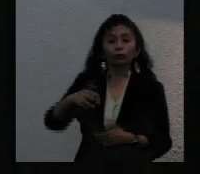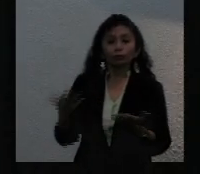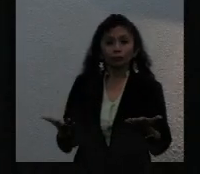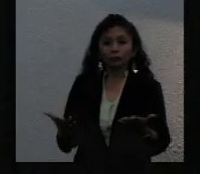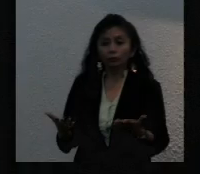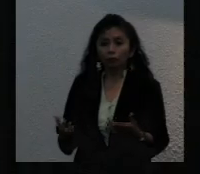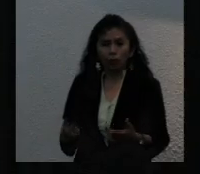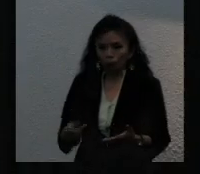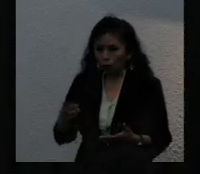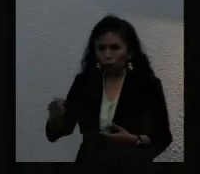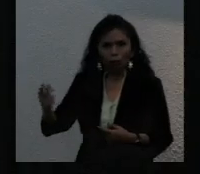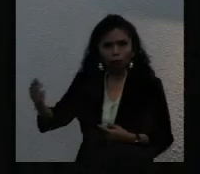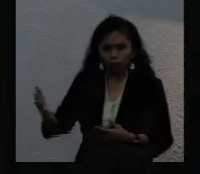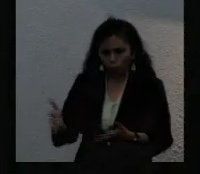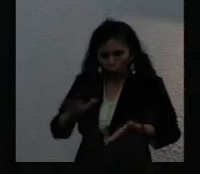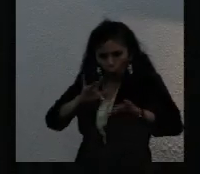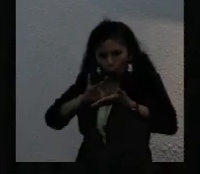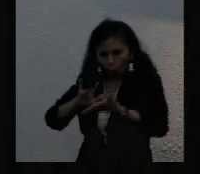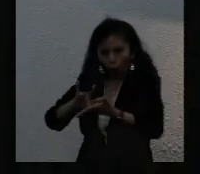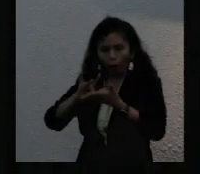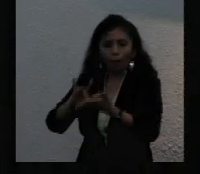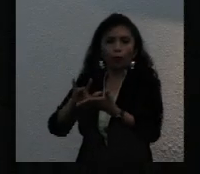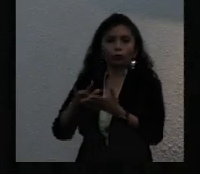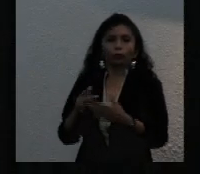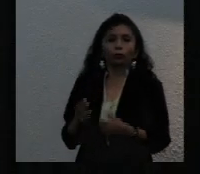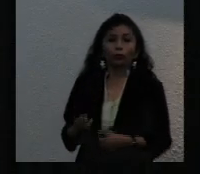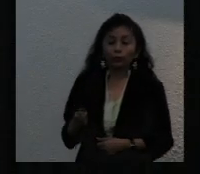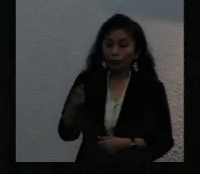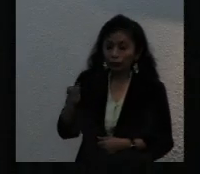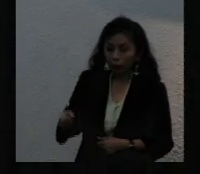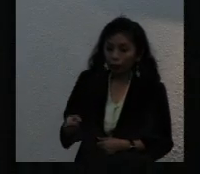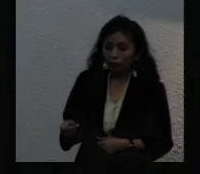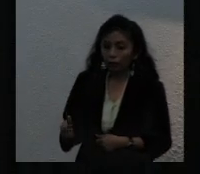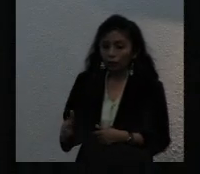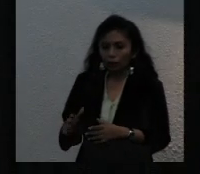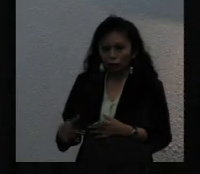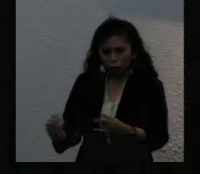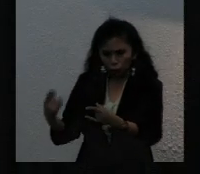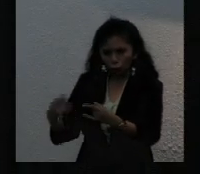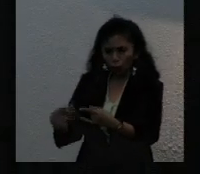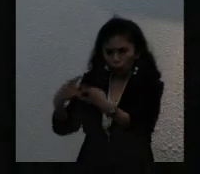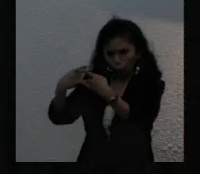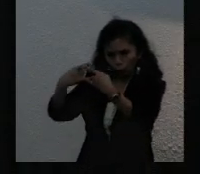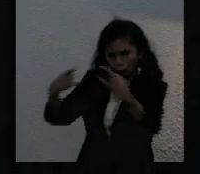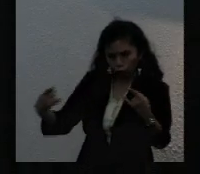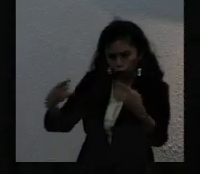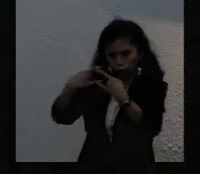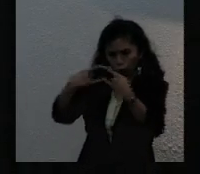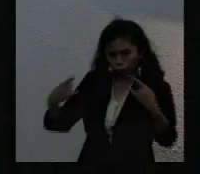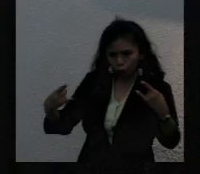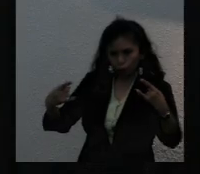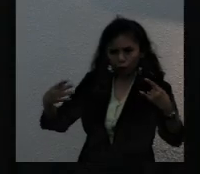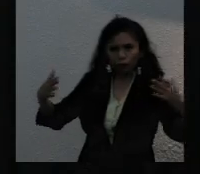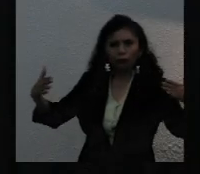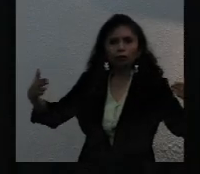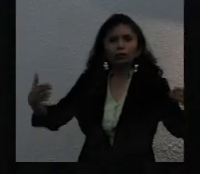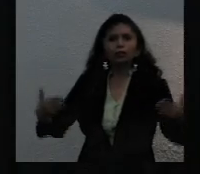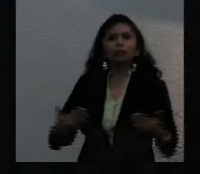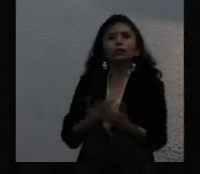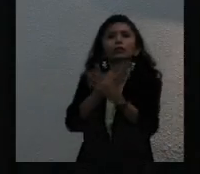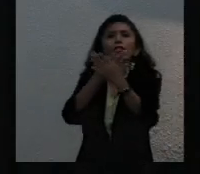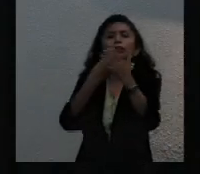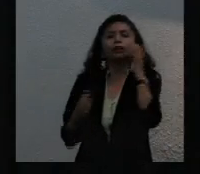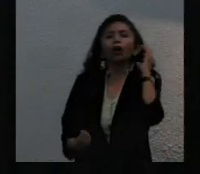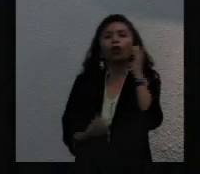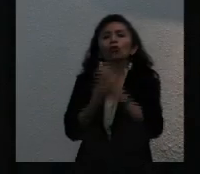solo protagonistas de esta nueva era, sino están escribiendo su propia historia de la entrada a esta nueva era de